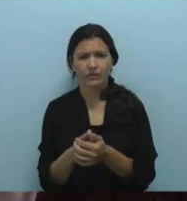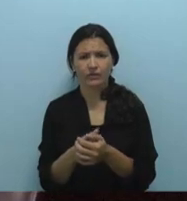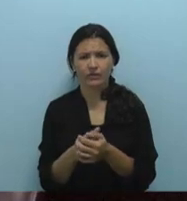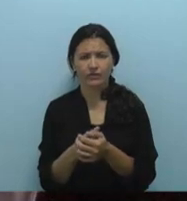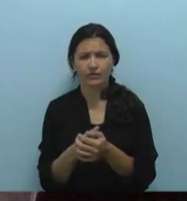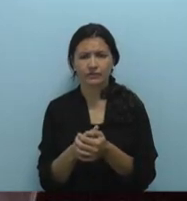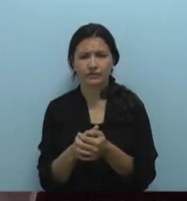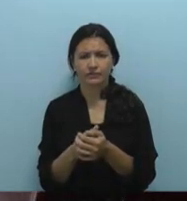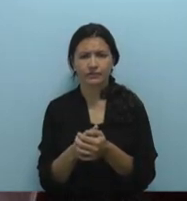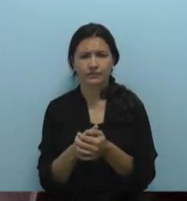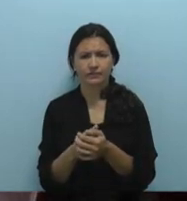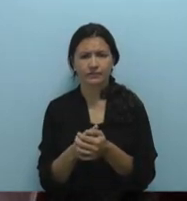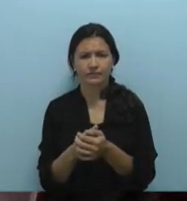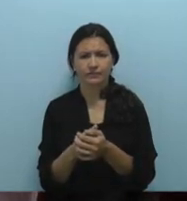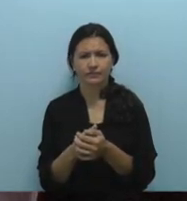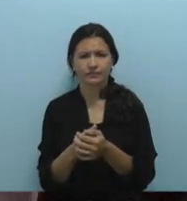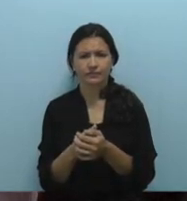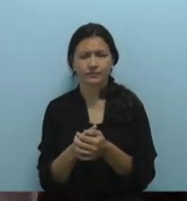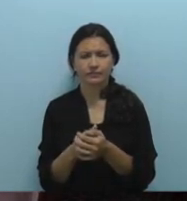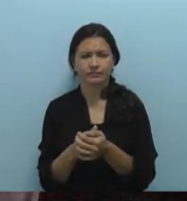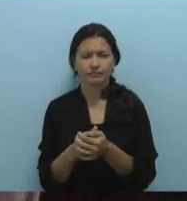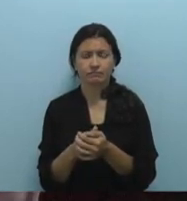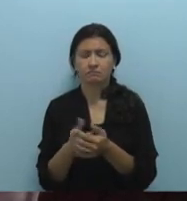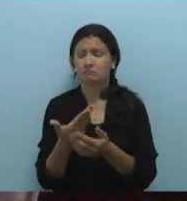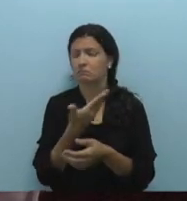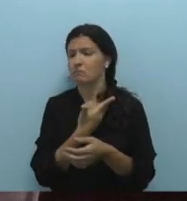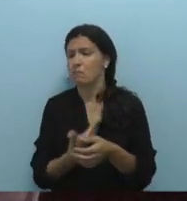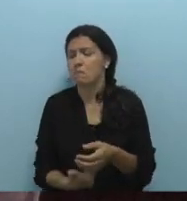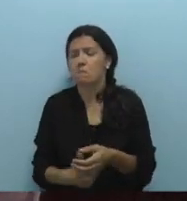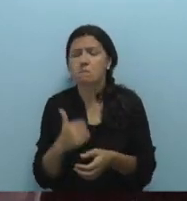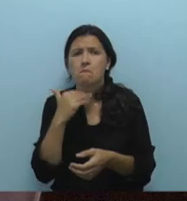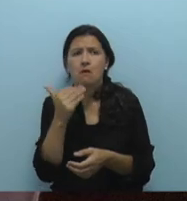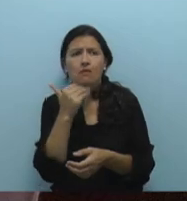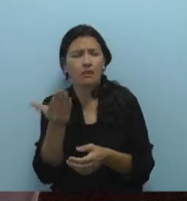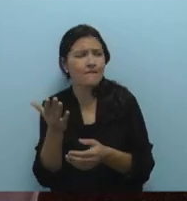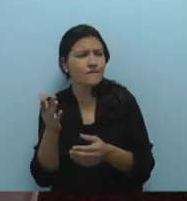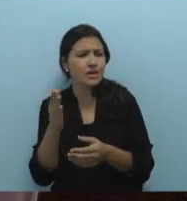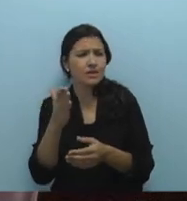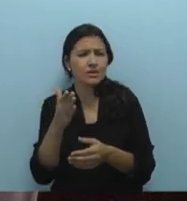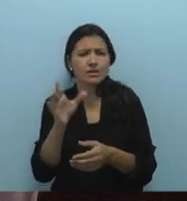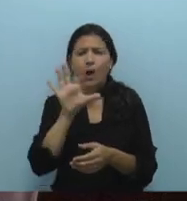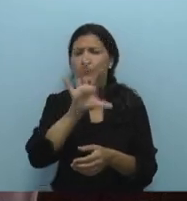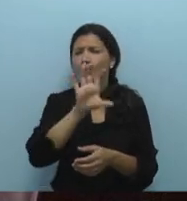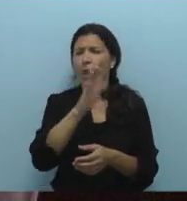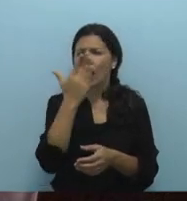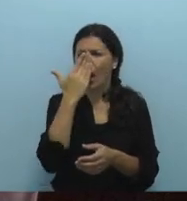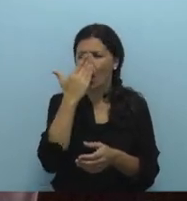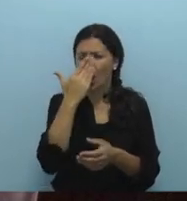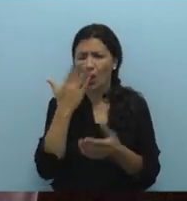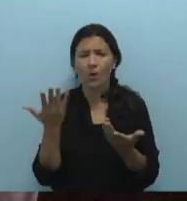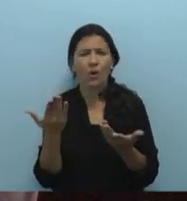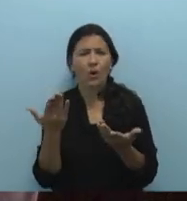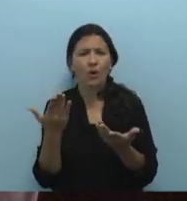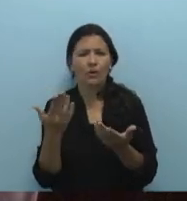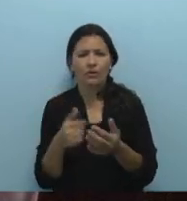mundo discute. El presidente se enteró no sé cuántos días después que Córdoba estaba en llamas y quienes tuvieron que acudir a asistir